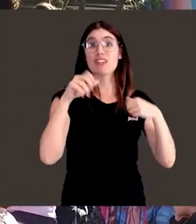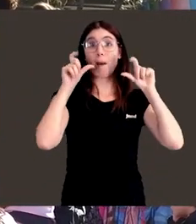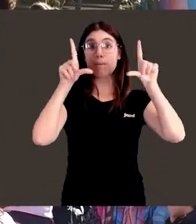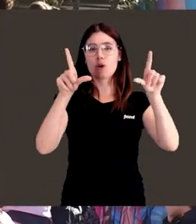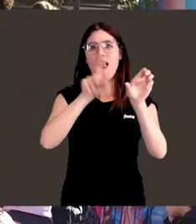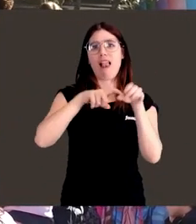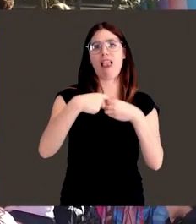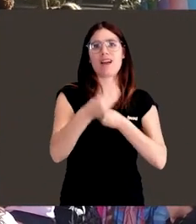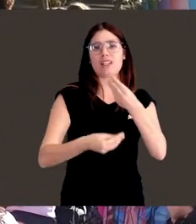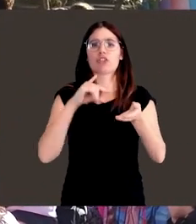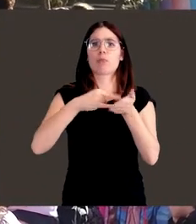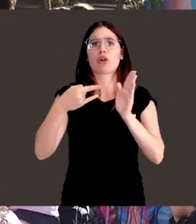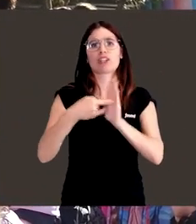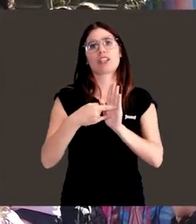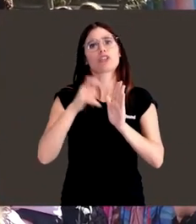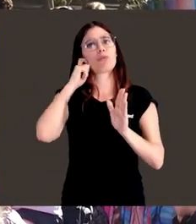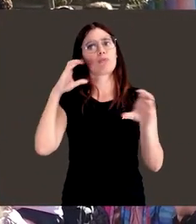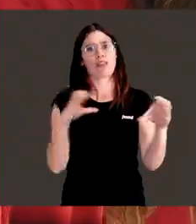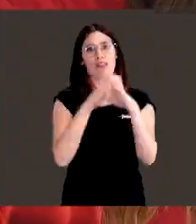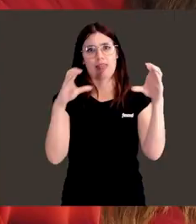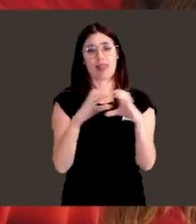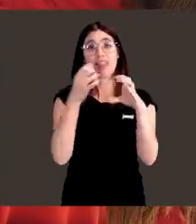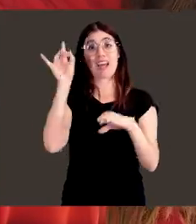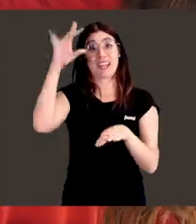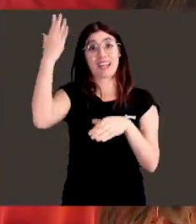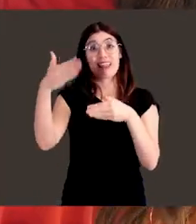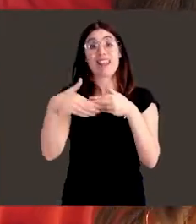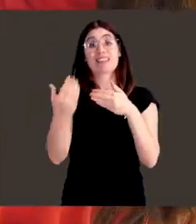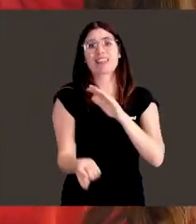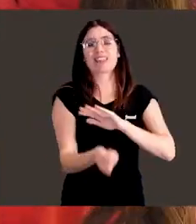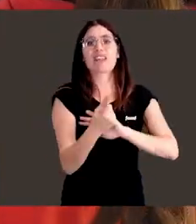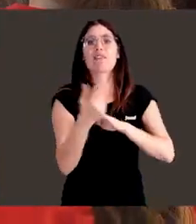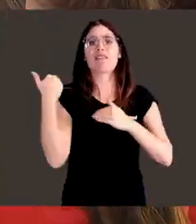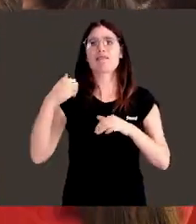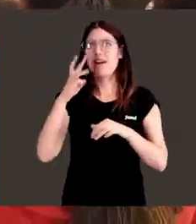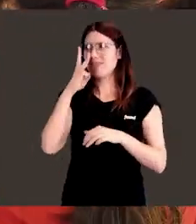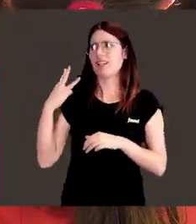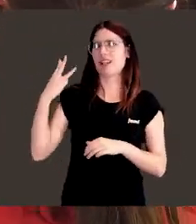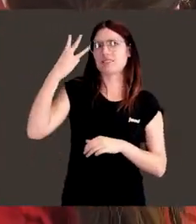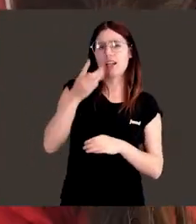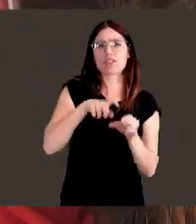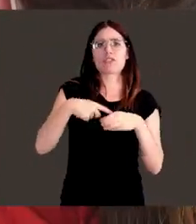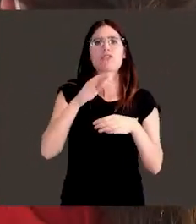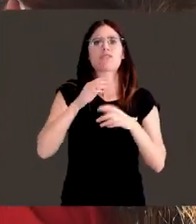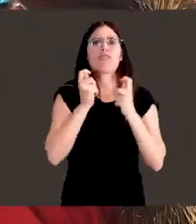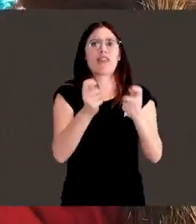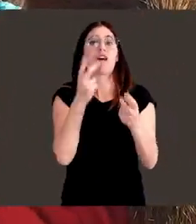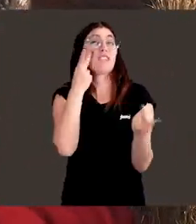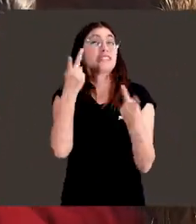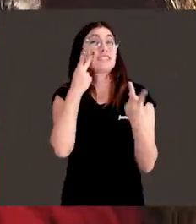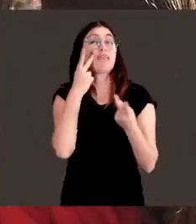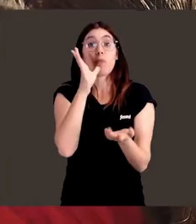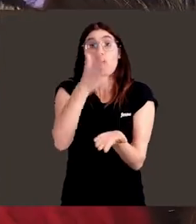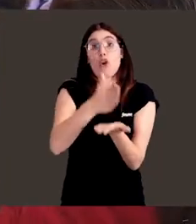son ya 25 los murales realizados en el marco del proyecto Adones de Ciencia, una iniciativa que está contribuyendo desde hace casi tres años a